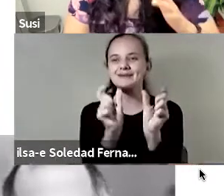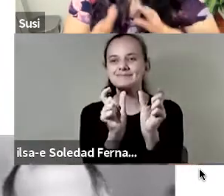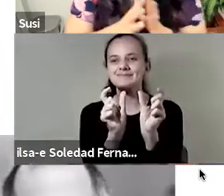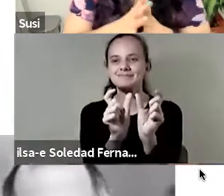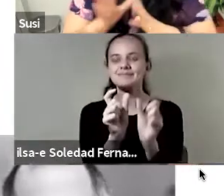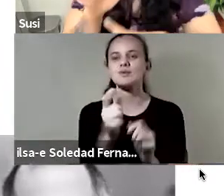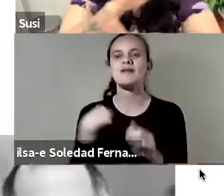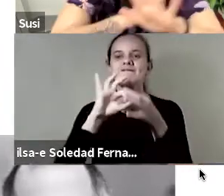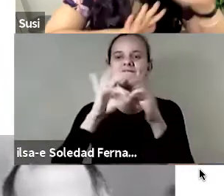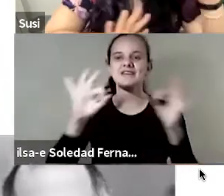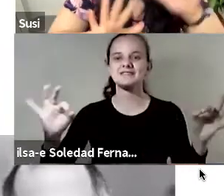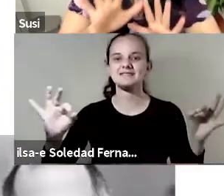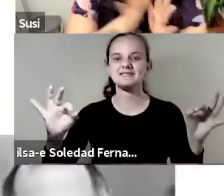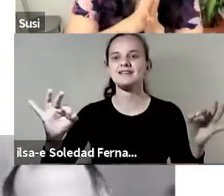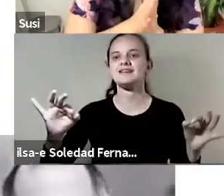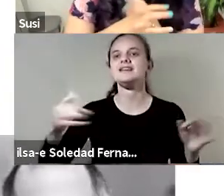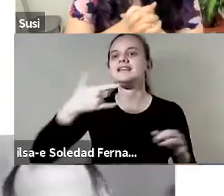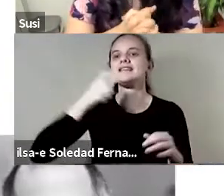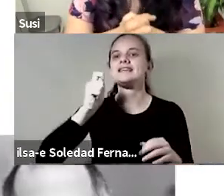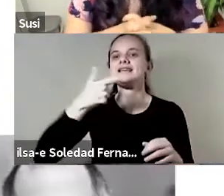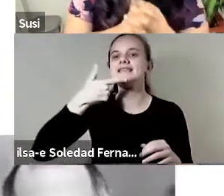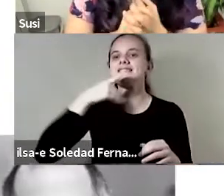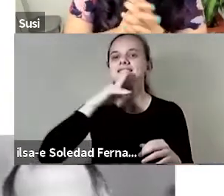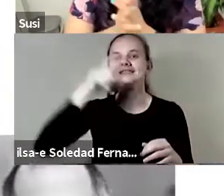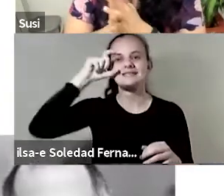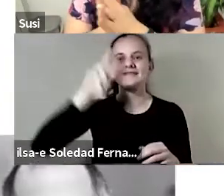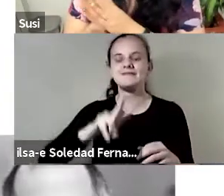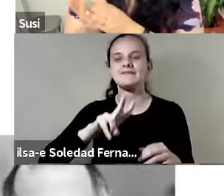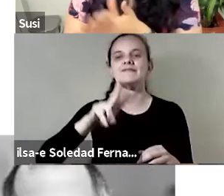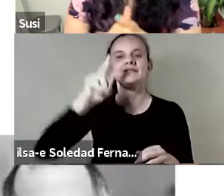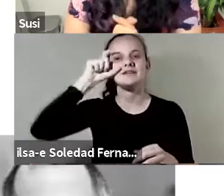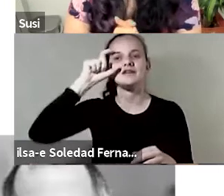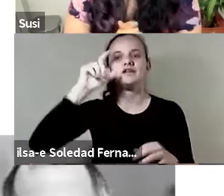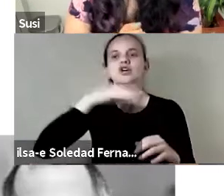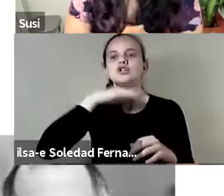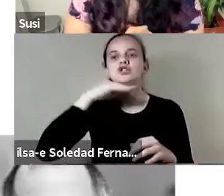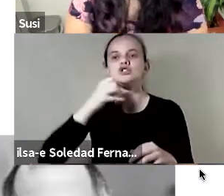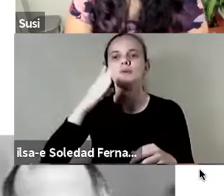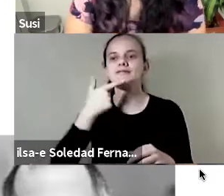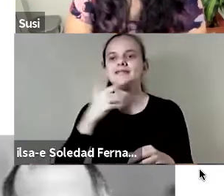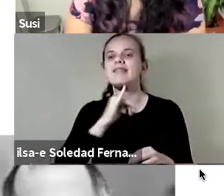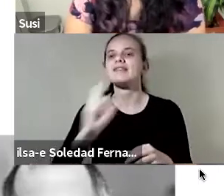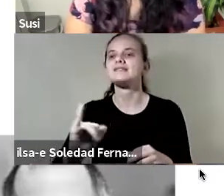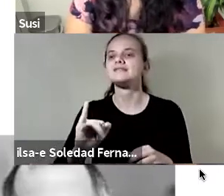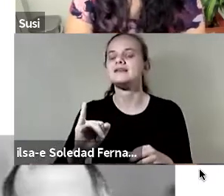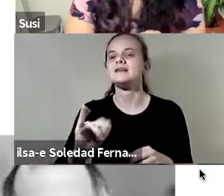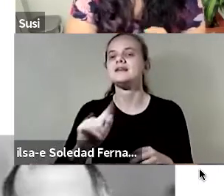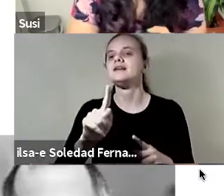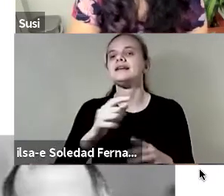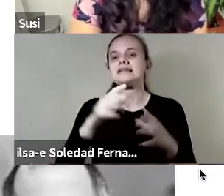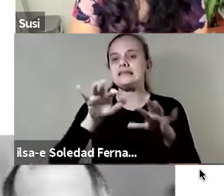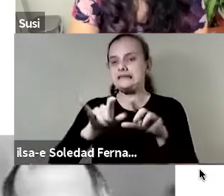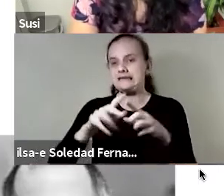Bueno, y los dejamos, vamos a cerrar este capitulito con una frase que me gusta mucho de Steve Jobs, que es el creador de Apple,